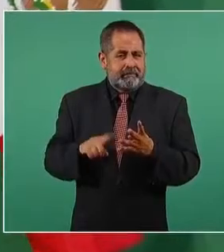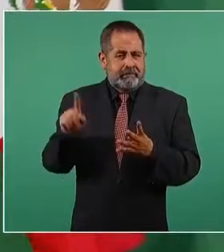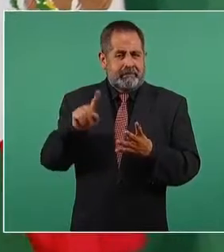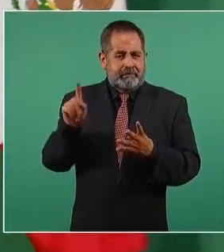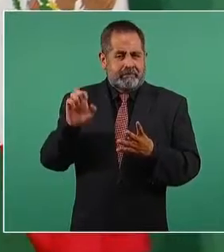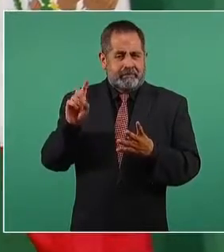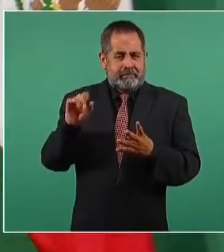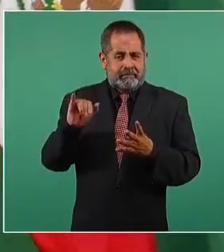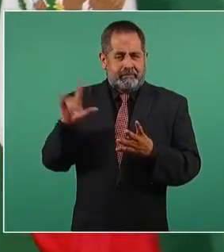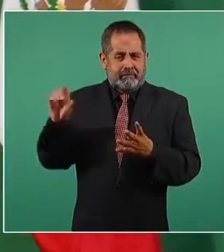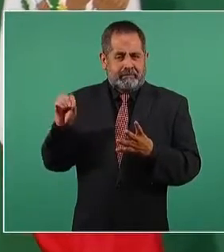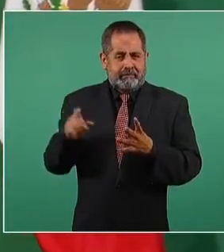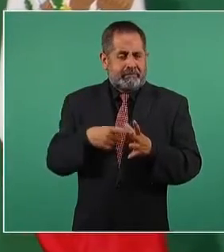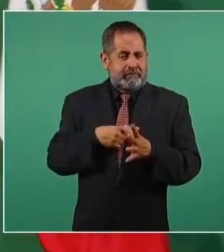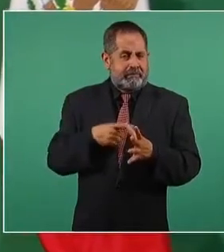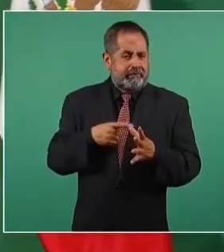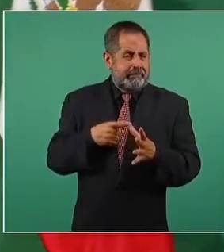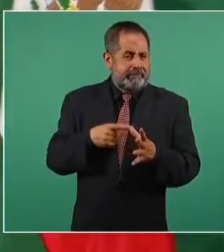Zedillo,